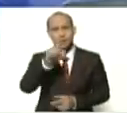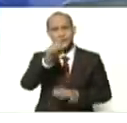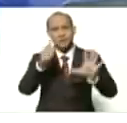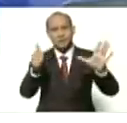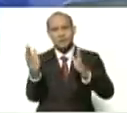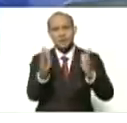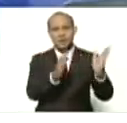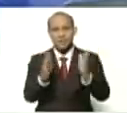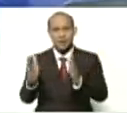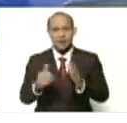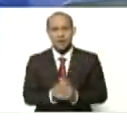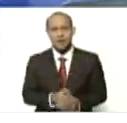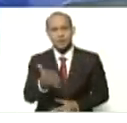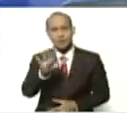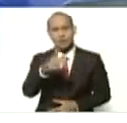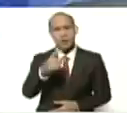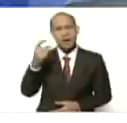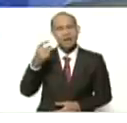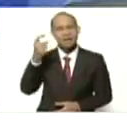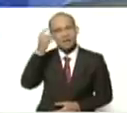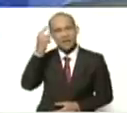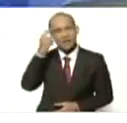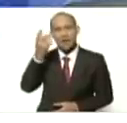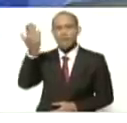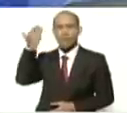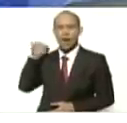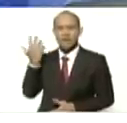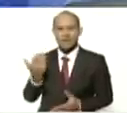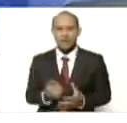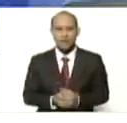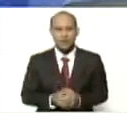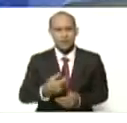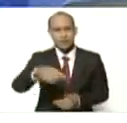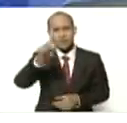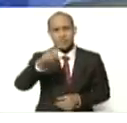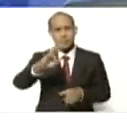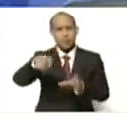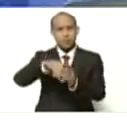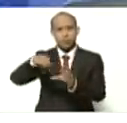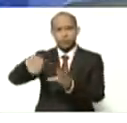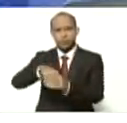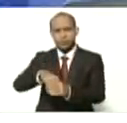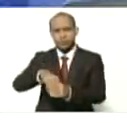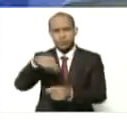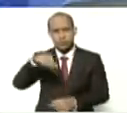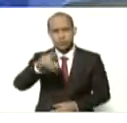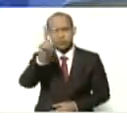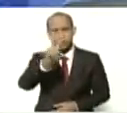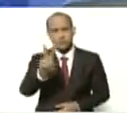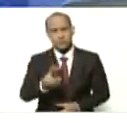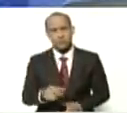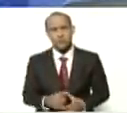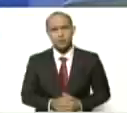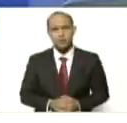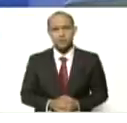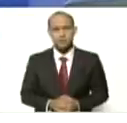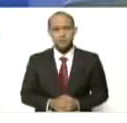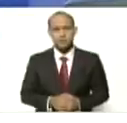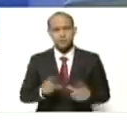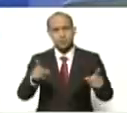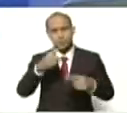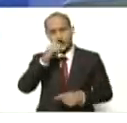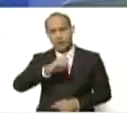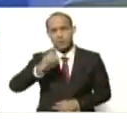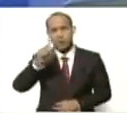marzo parece que fue ayer de la primera cuarentena que tuvimos cumplimos un año el